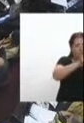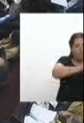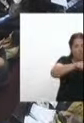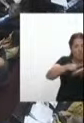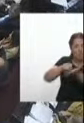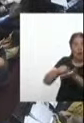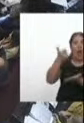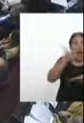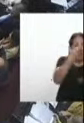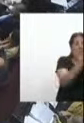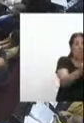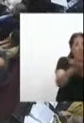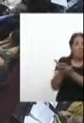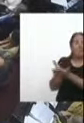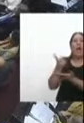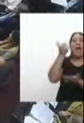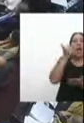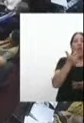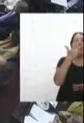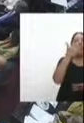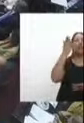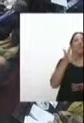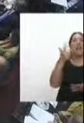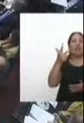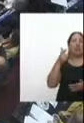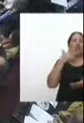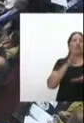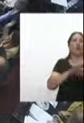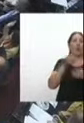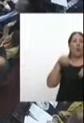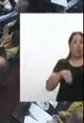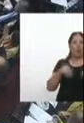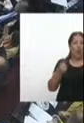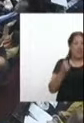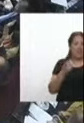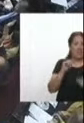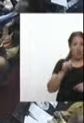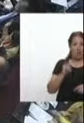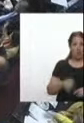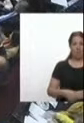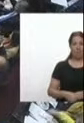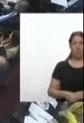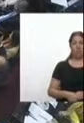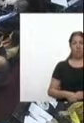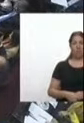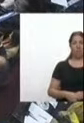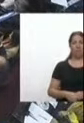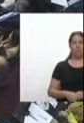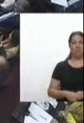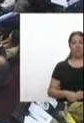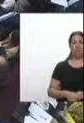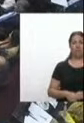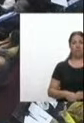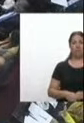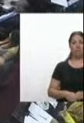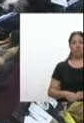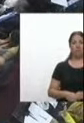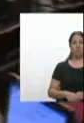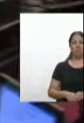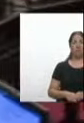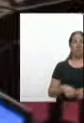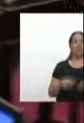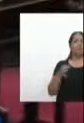mano, un cachivache. Acaba de tuitear Victoria Villarroel. Bueno, pará. ¿Es urgente o no? ¿Lo querés poner ahora? ¿Lo pones ahora o no? Acaba de